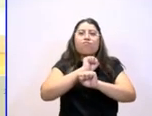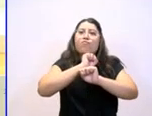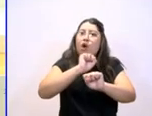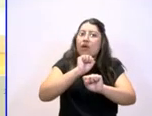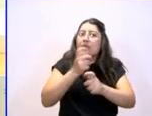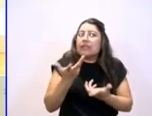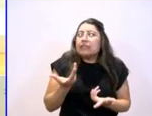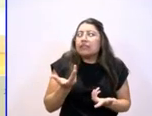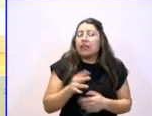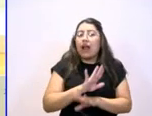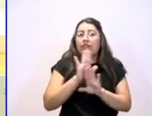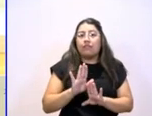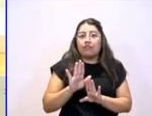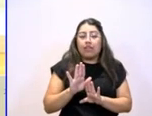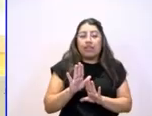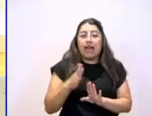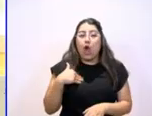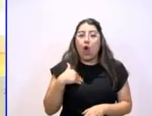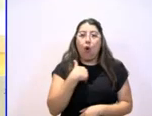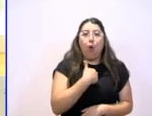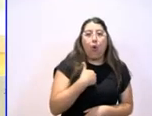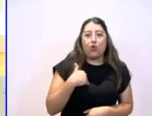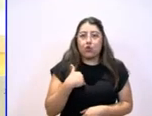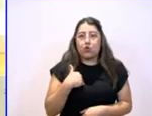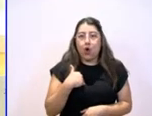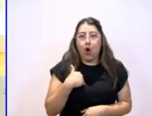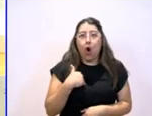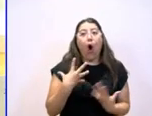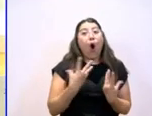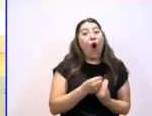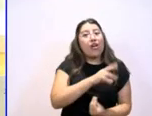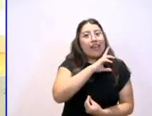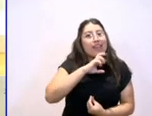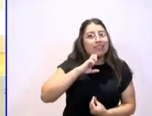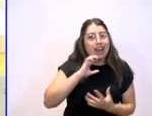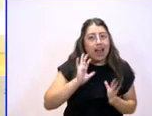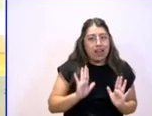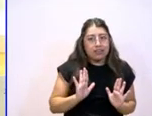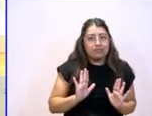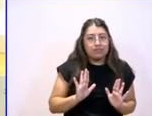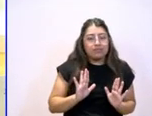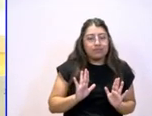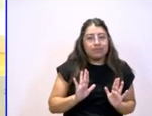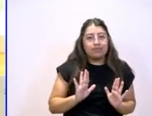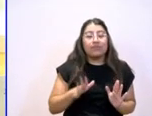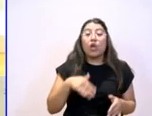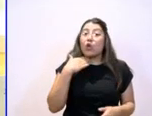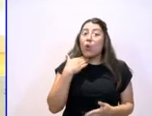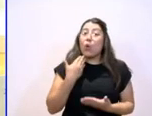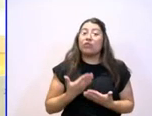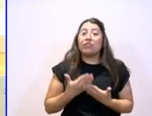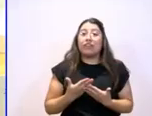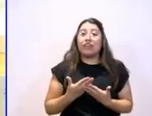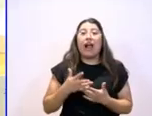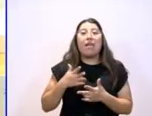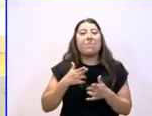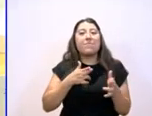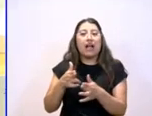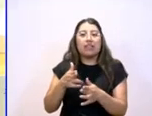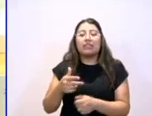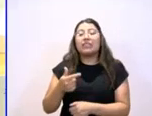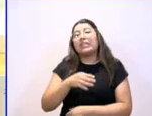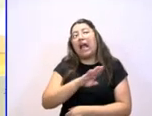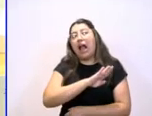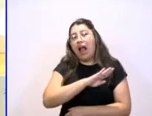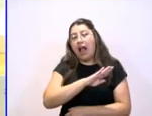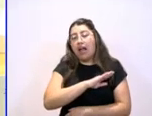posicionarse con Israel. Lo que implica no es otra cosa que justificar el genocidio en Gaza, porque